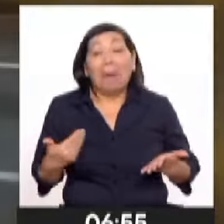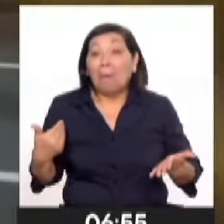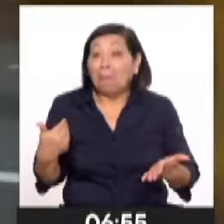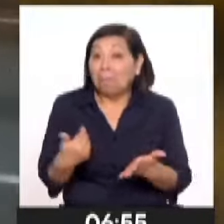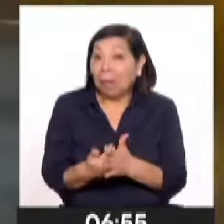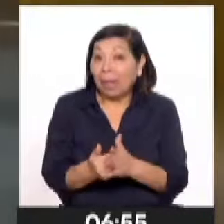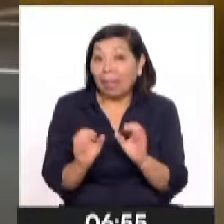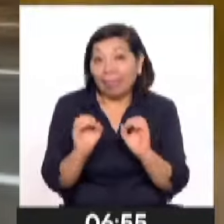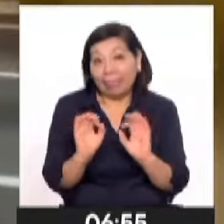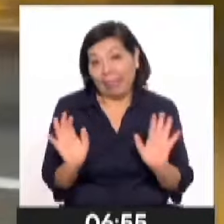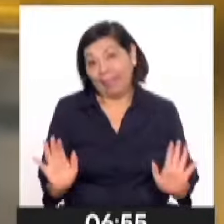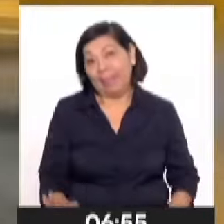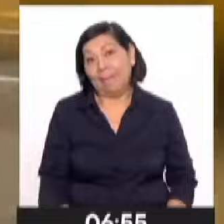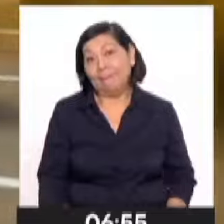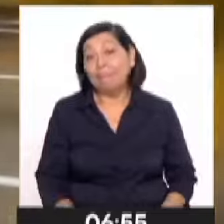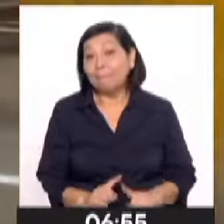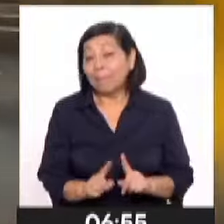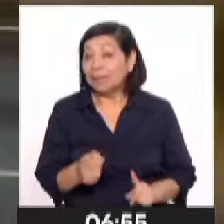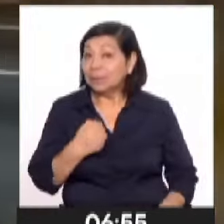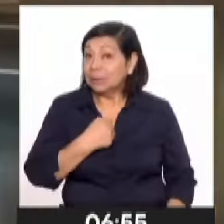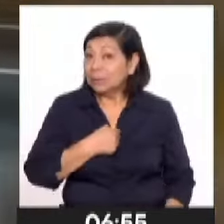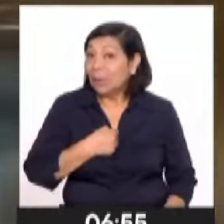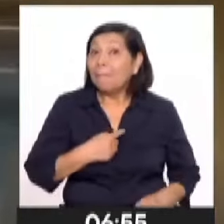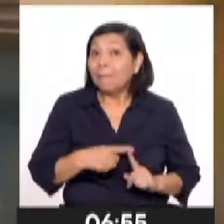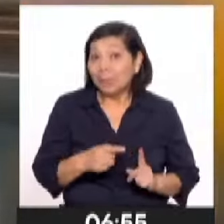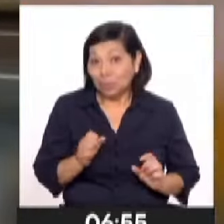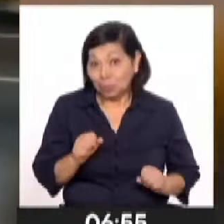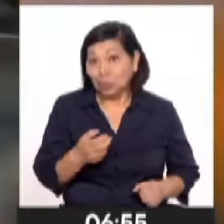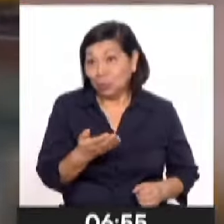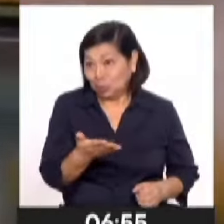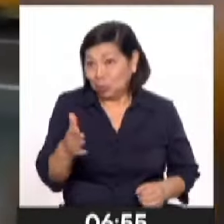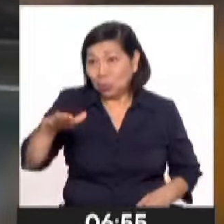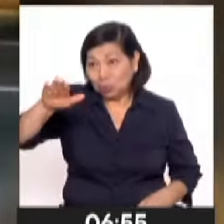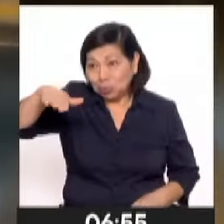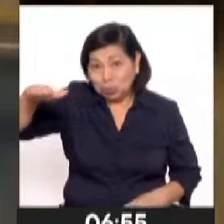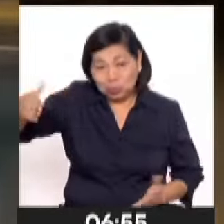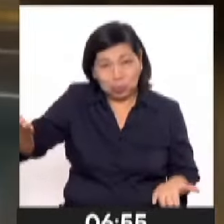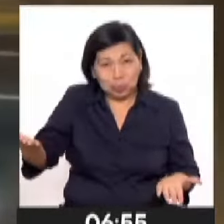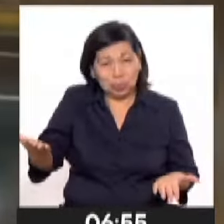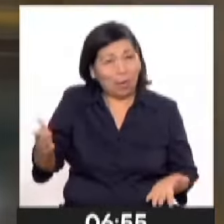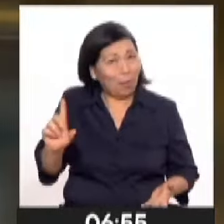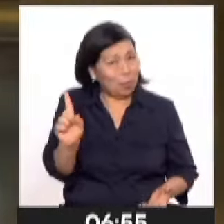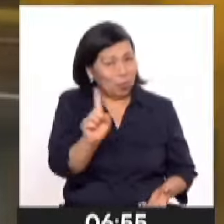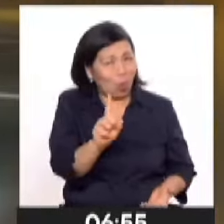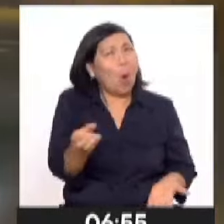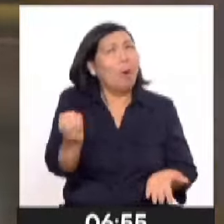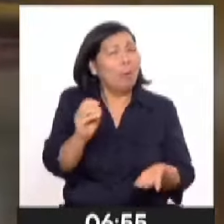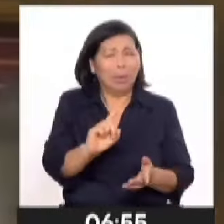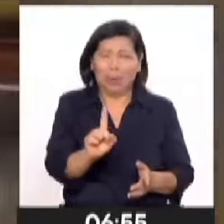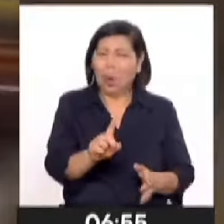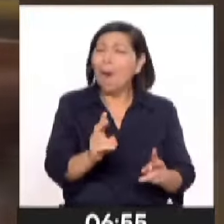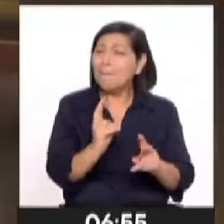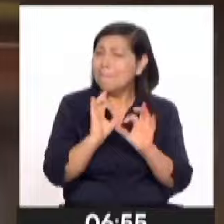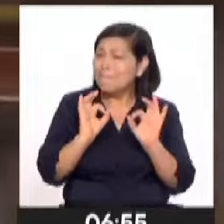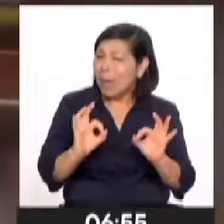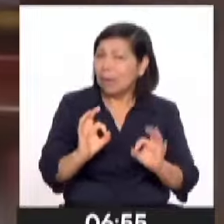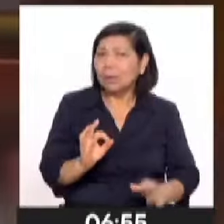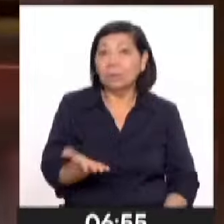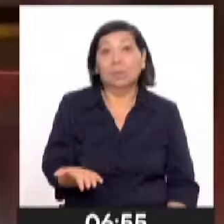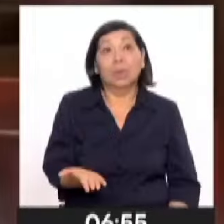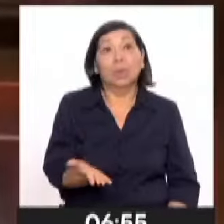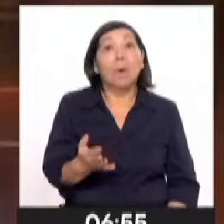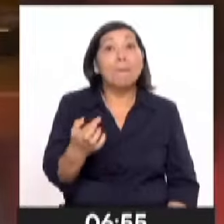accidente vehicular que se esté lamentando, pero sin duda alguna esto no debe ocurrir. Seguramente ya los